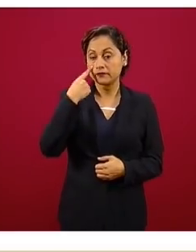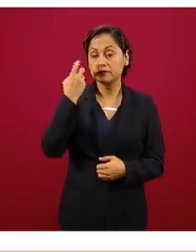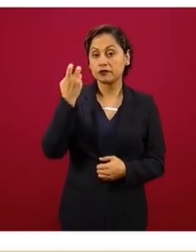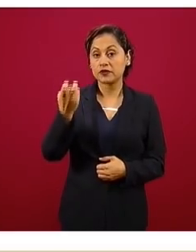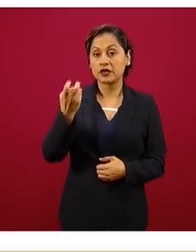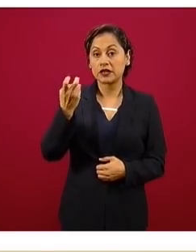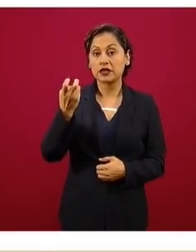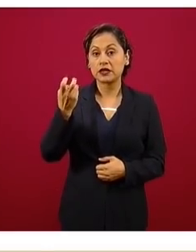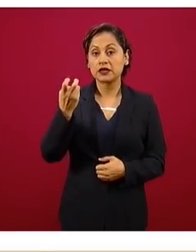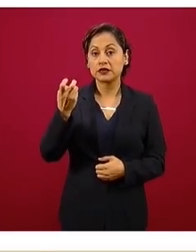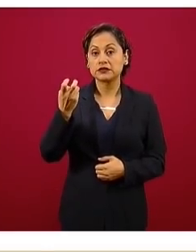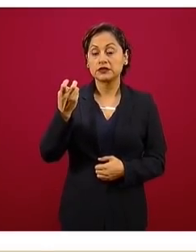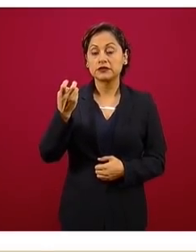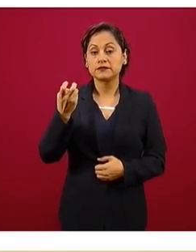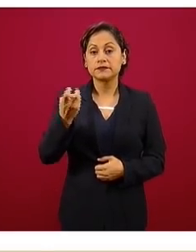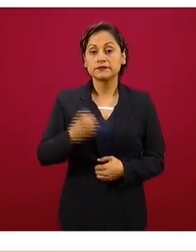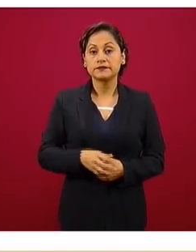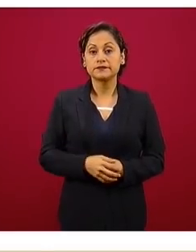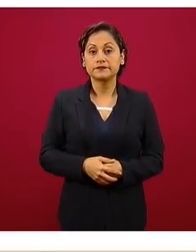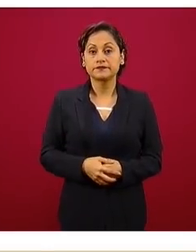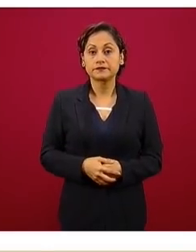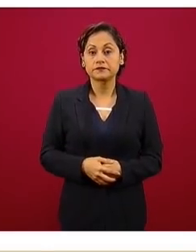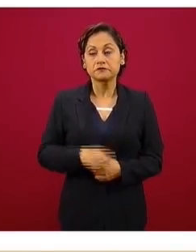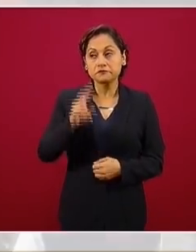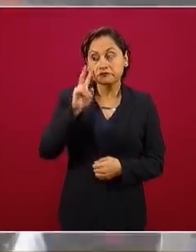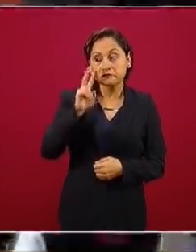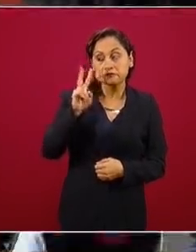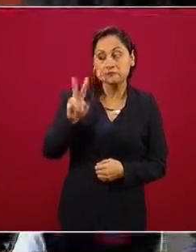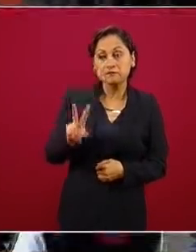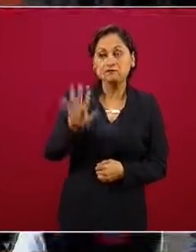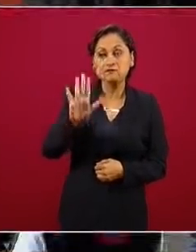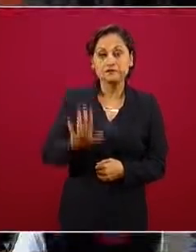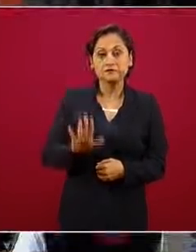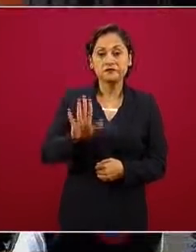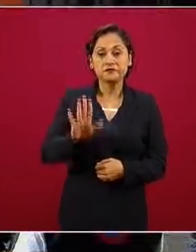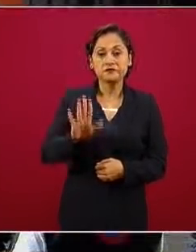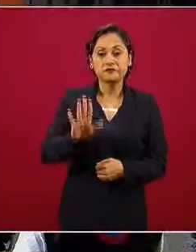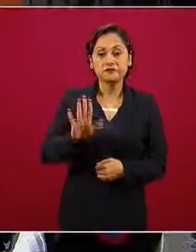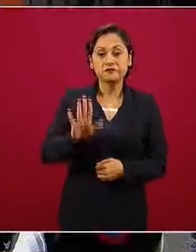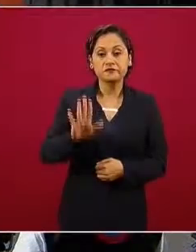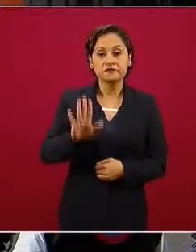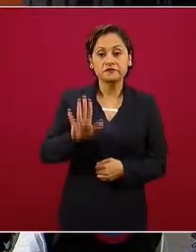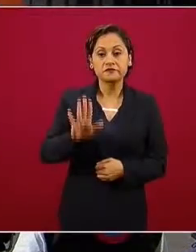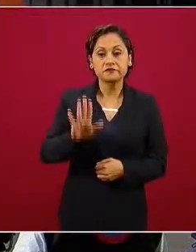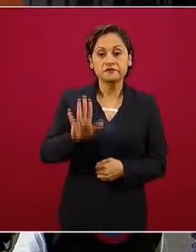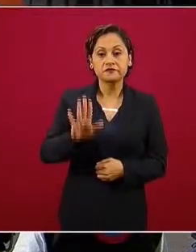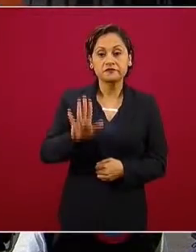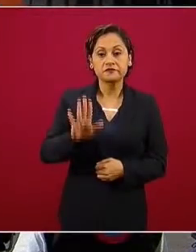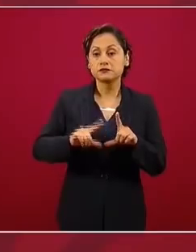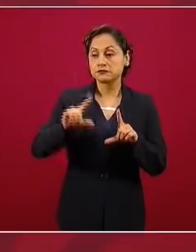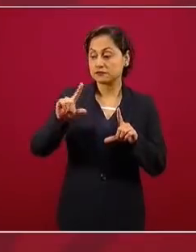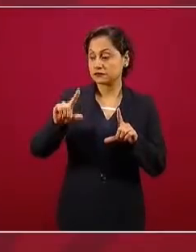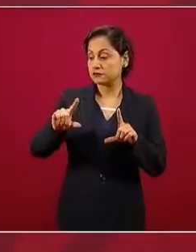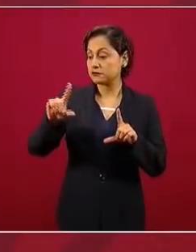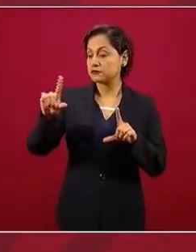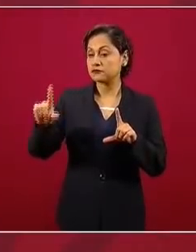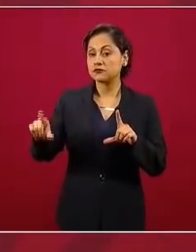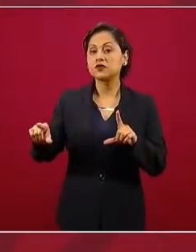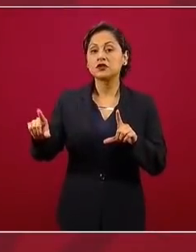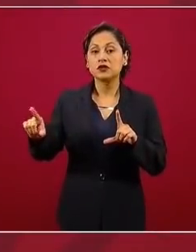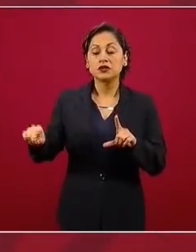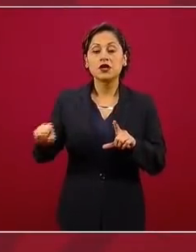elemento aparentemente positivo, que ha habido una estabilidad en la presentación de la mortalidad